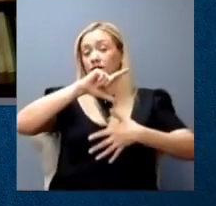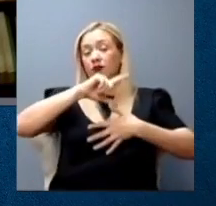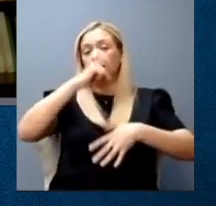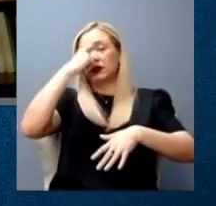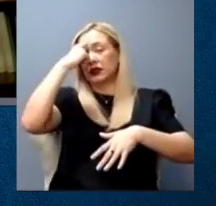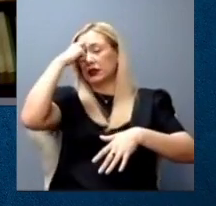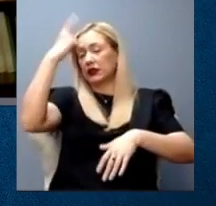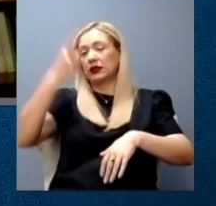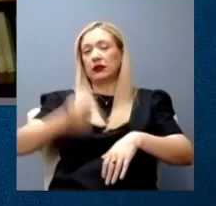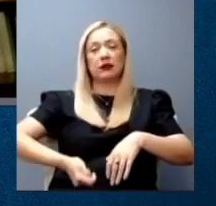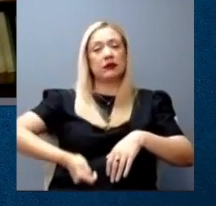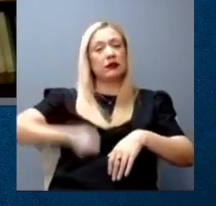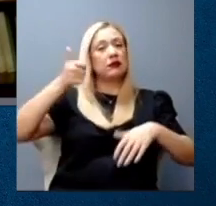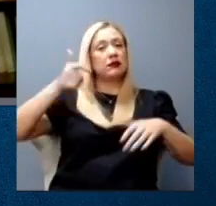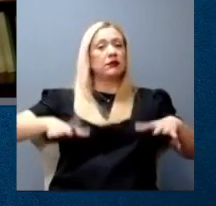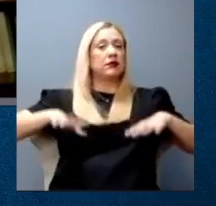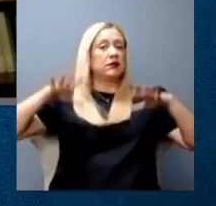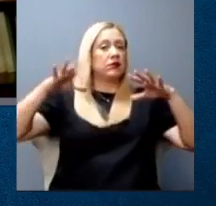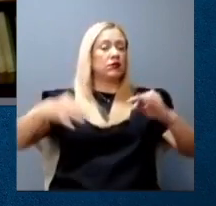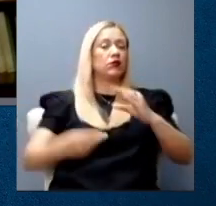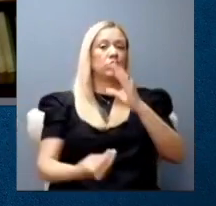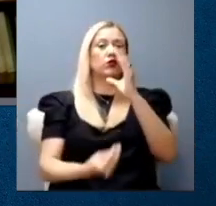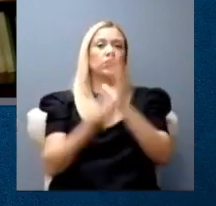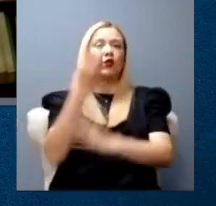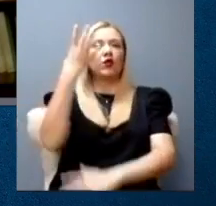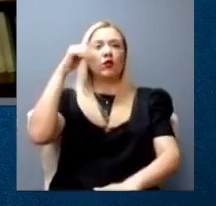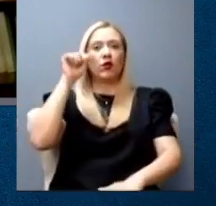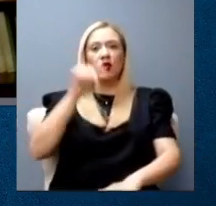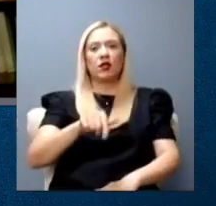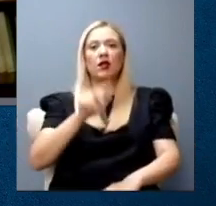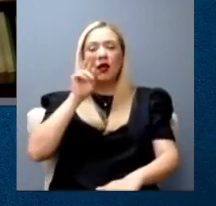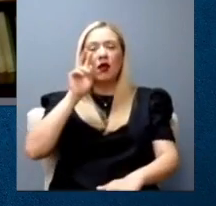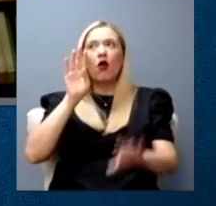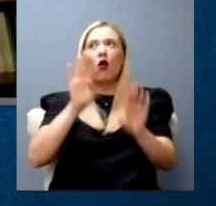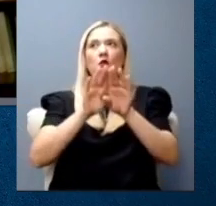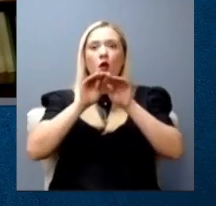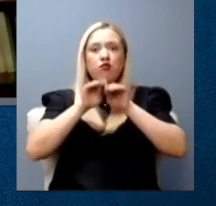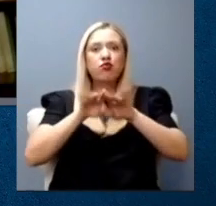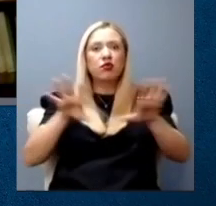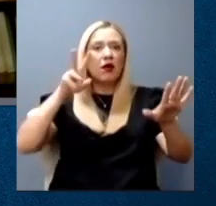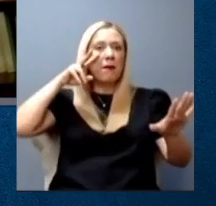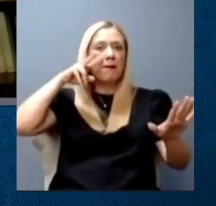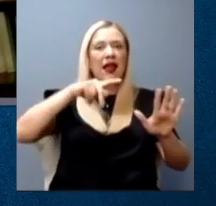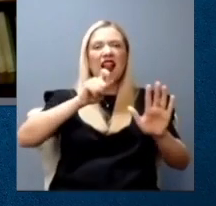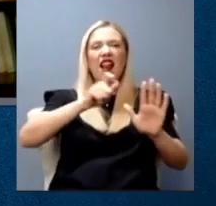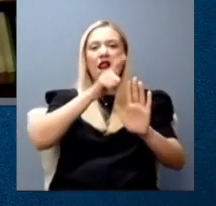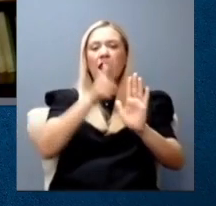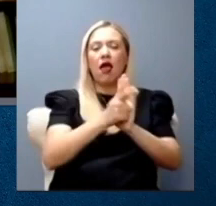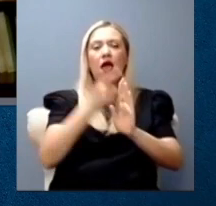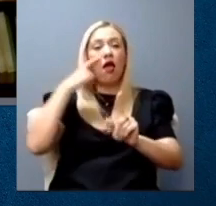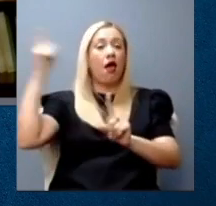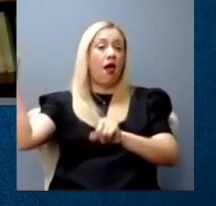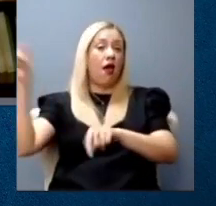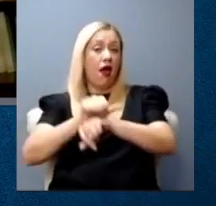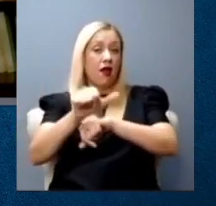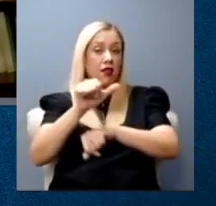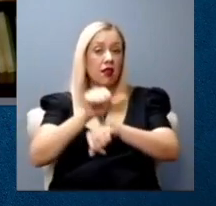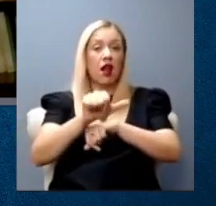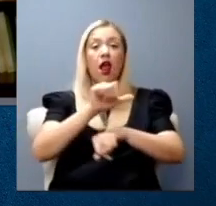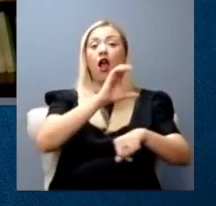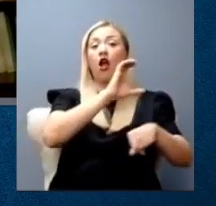pioneros en esta nueva manera de ver el derecho, podemos mencionar Argentina,